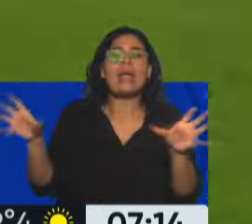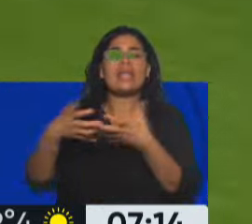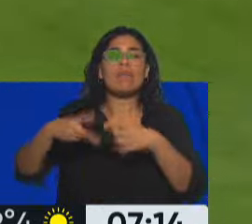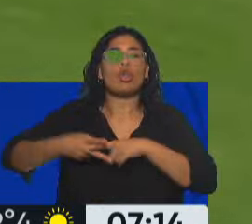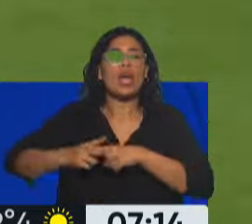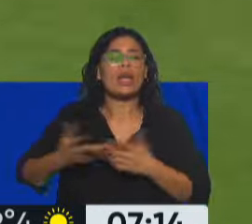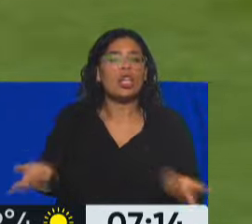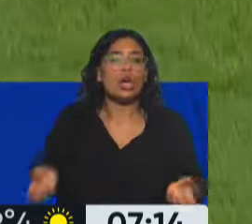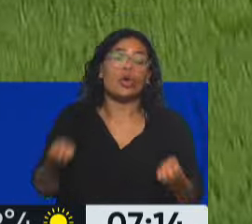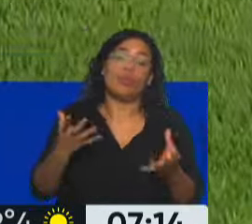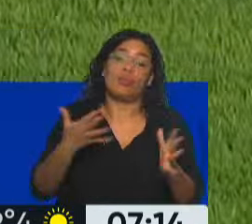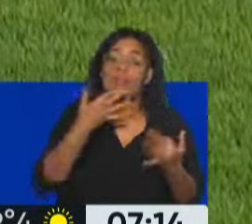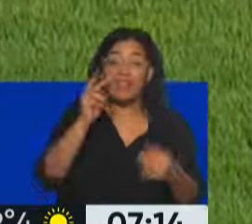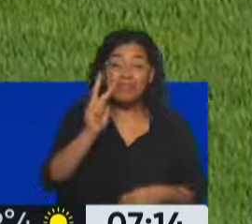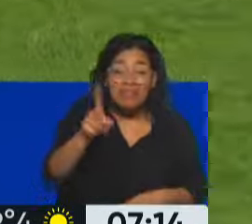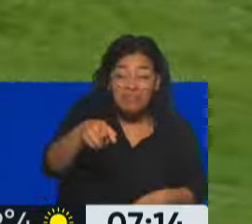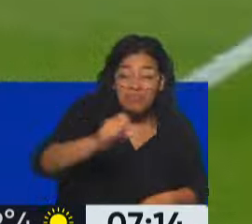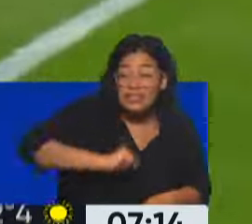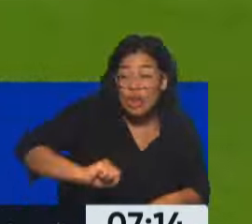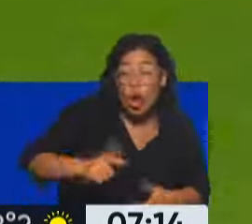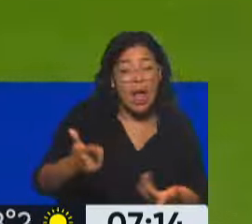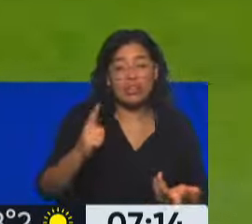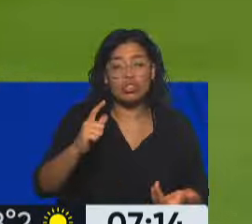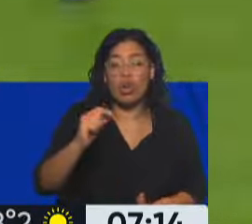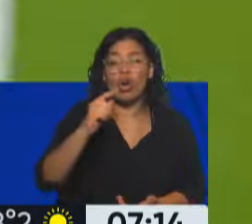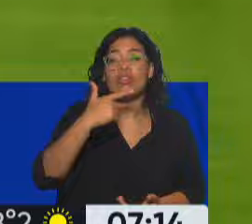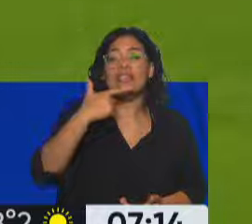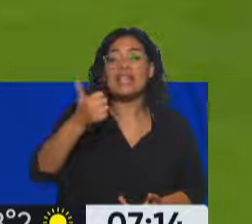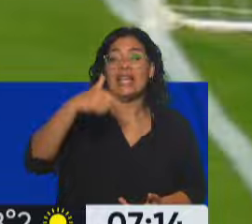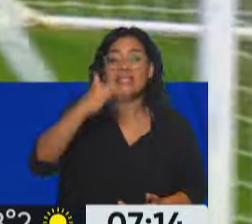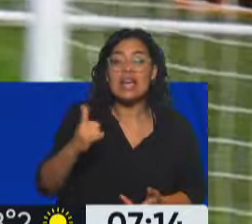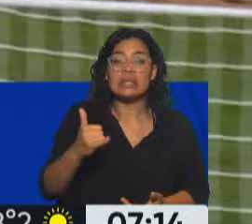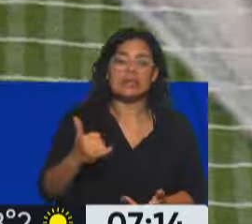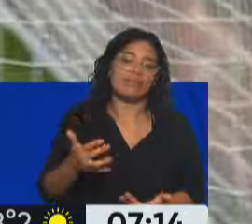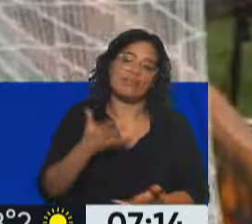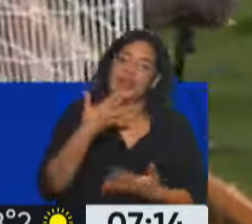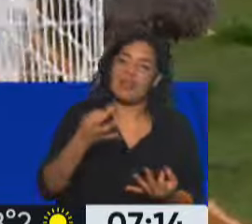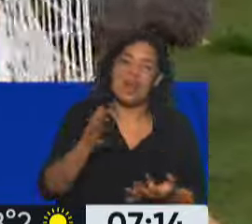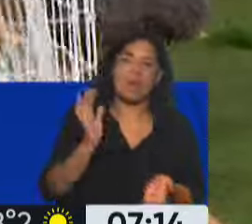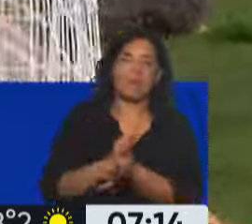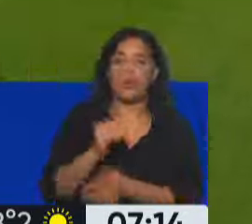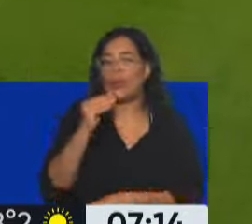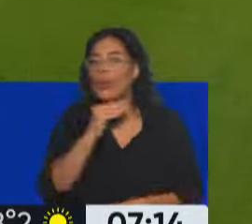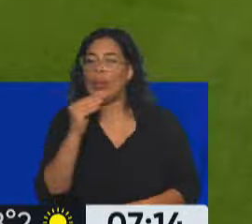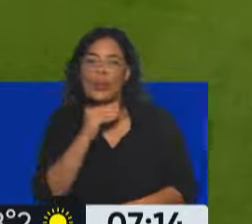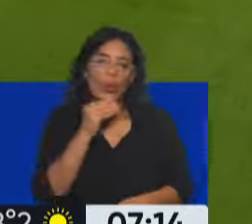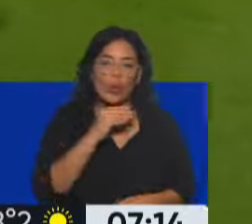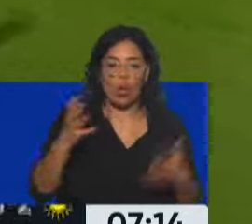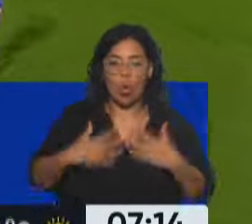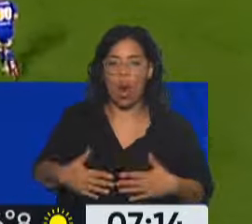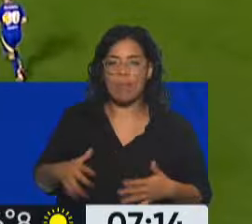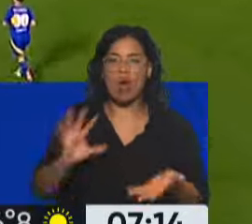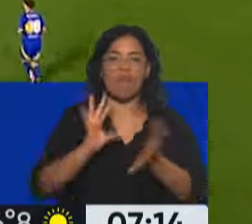en cancha. Qué golazo, es un golazo el de Brian Sánchez. Golazo, porque aparte amaga con... acomoda el cuerpo como